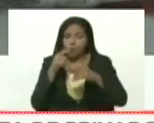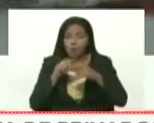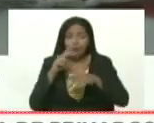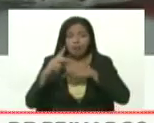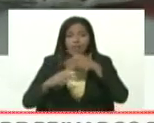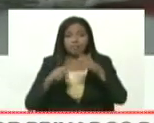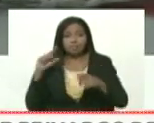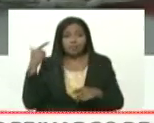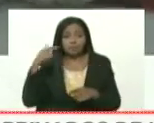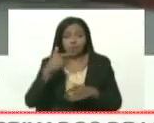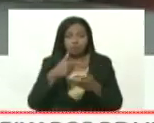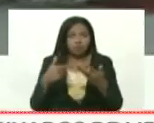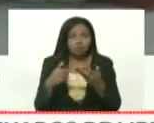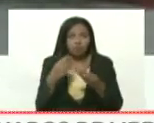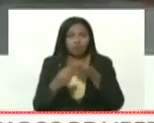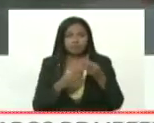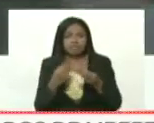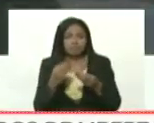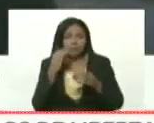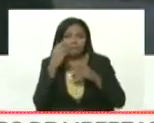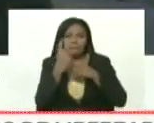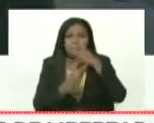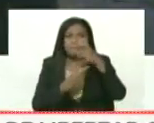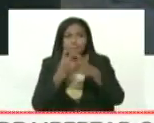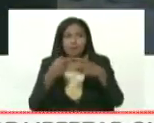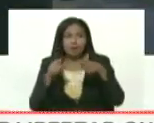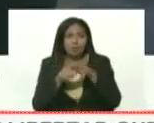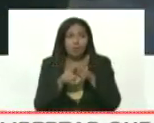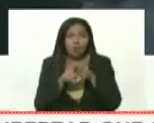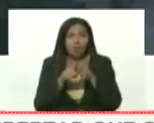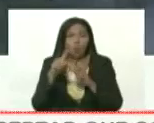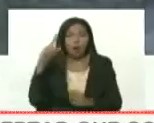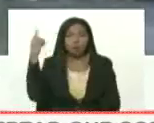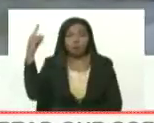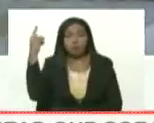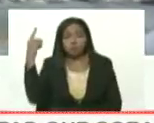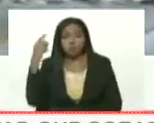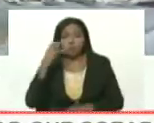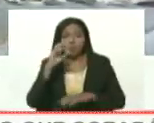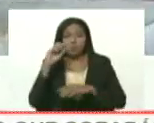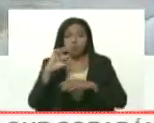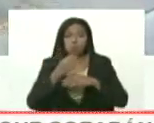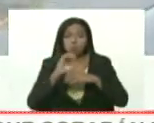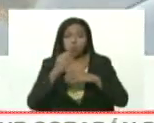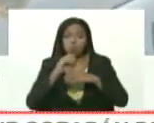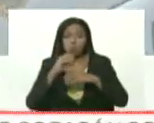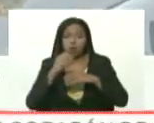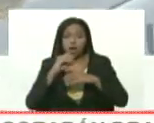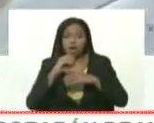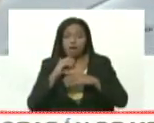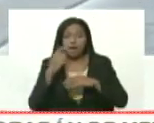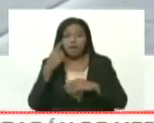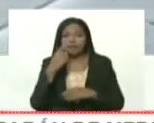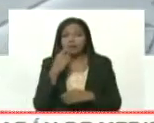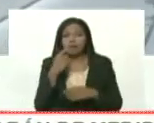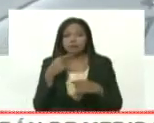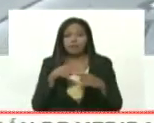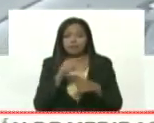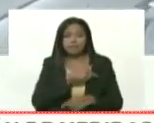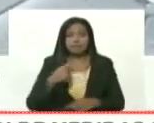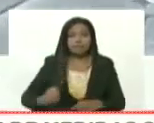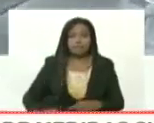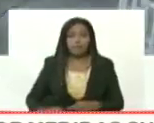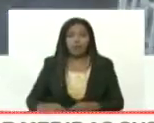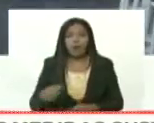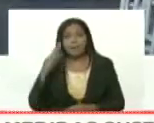de las hortalizas. Todo esto lo hacemos seguimiento con el satélite chino. Con el satélite. Venezolano. ¿Cuál satélite es este? Con el satélite Miranda y